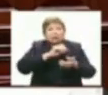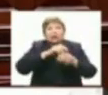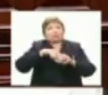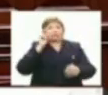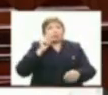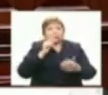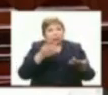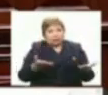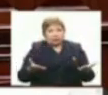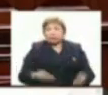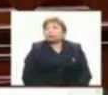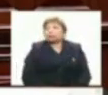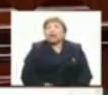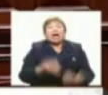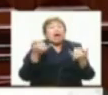renunciar a ellos.